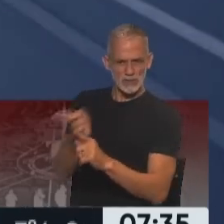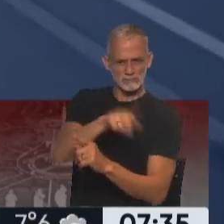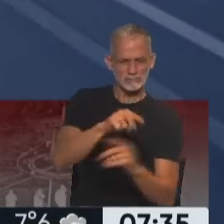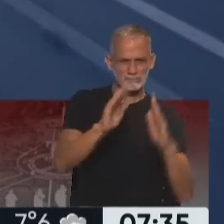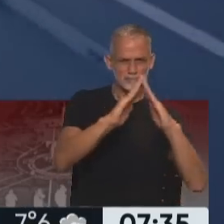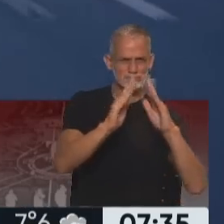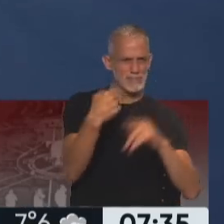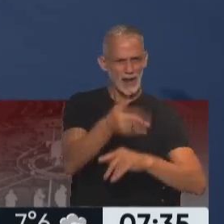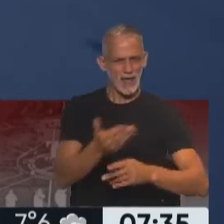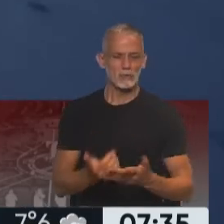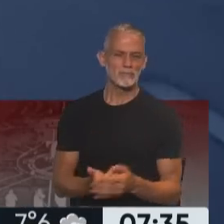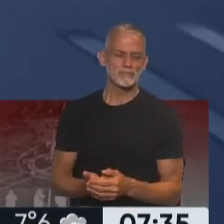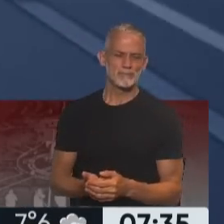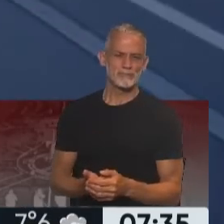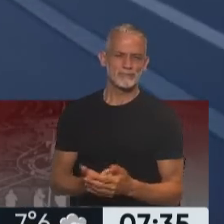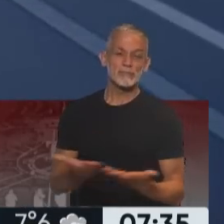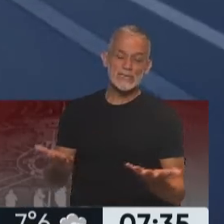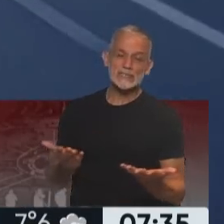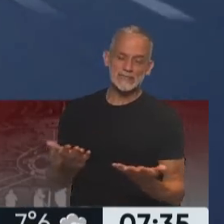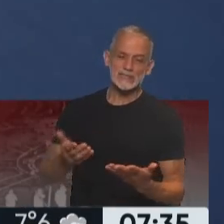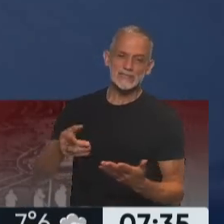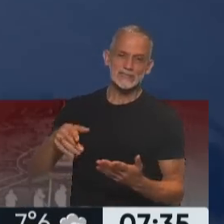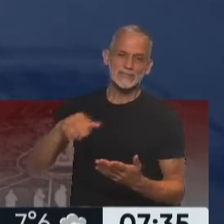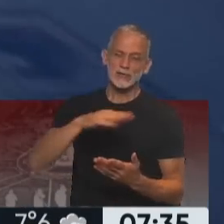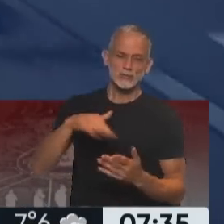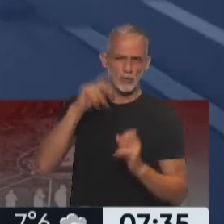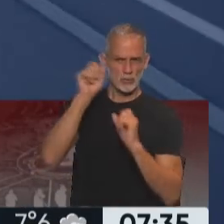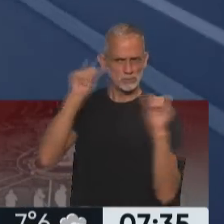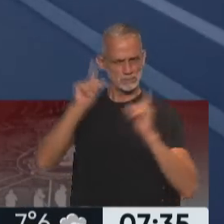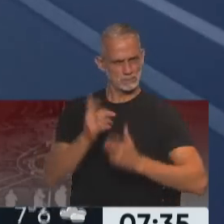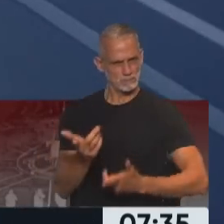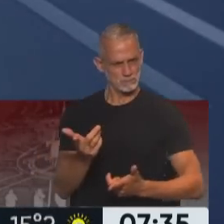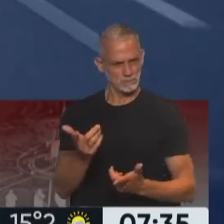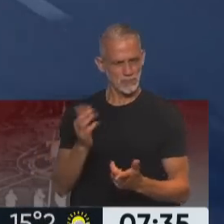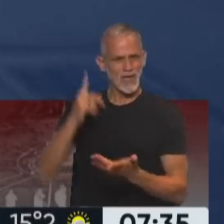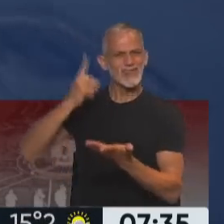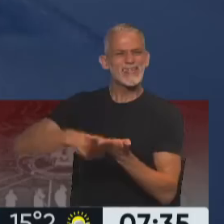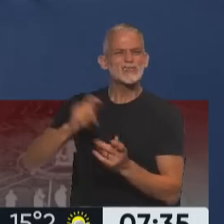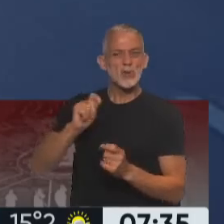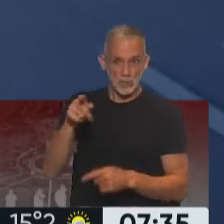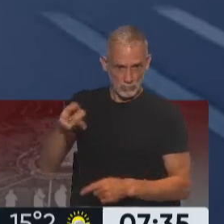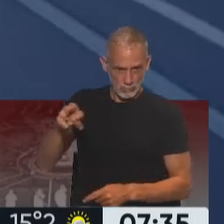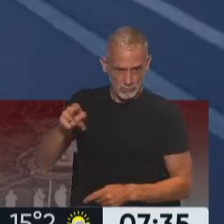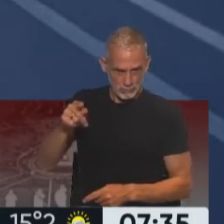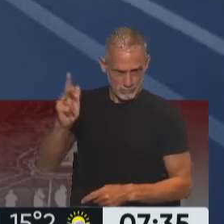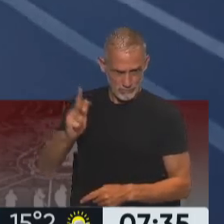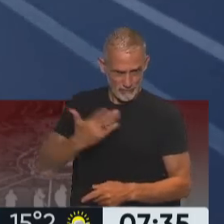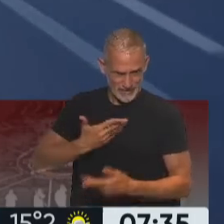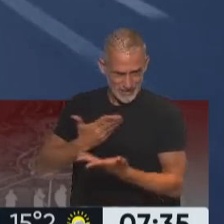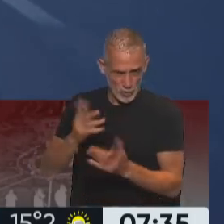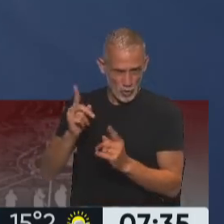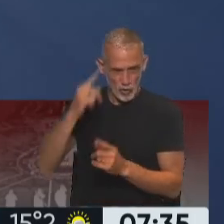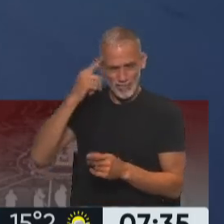de San Pedro. Obviamente están todos sorprendidos porque fueron decisiones tomadas por él,